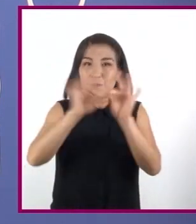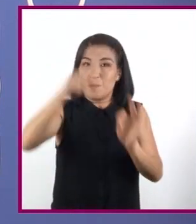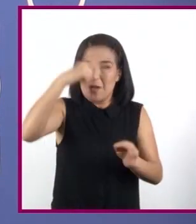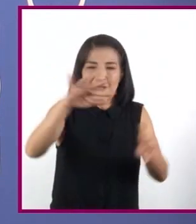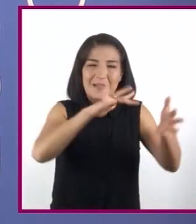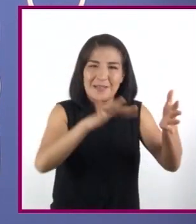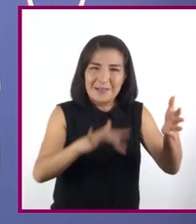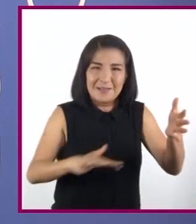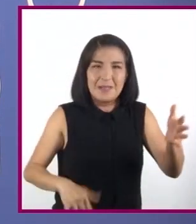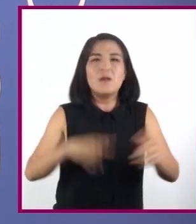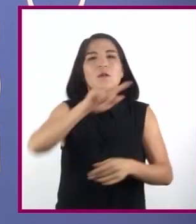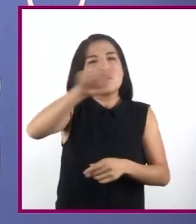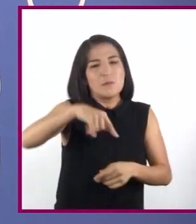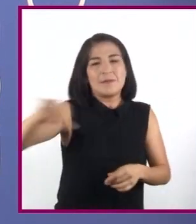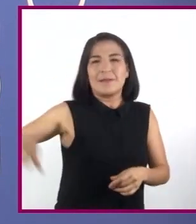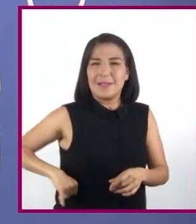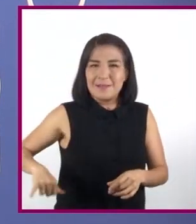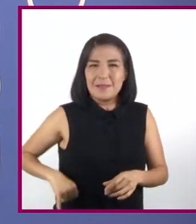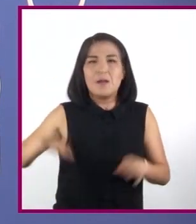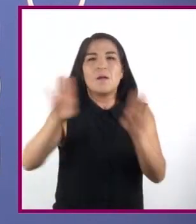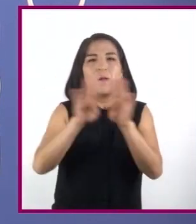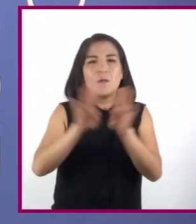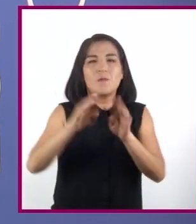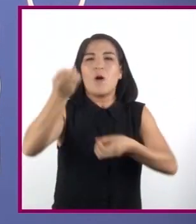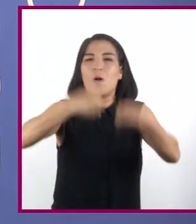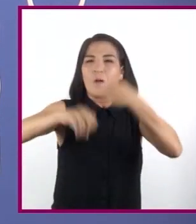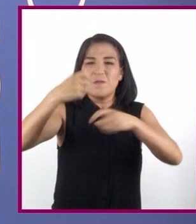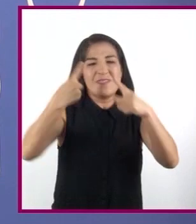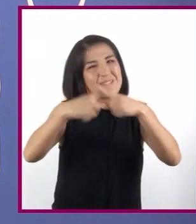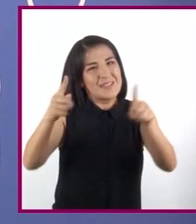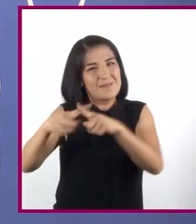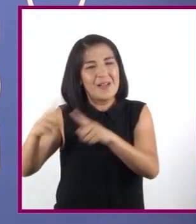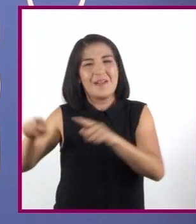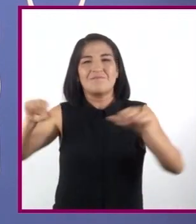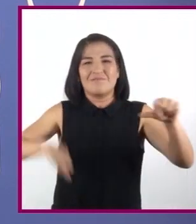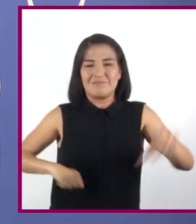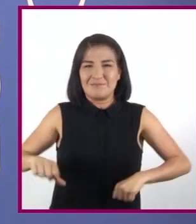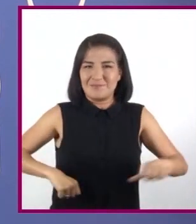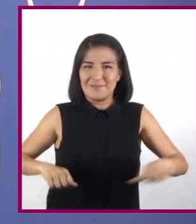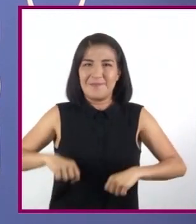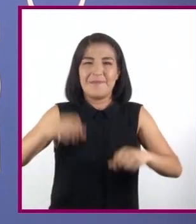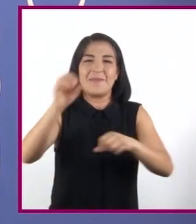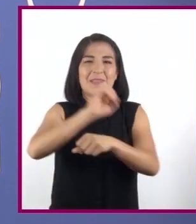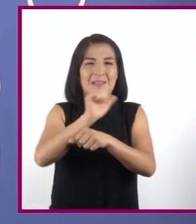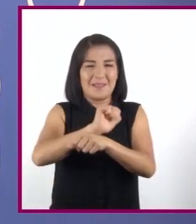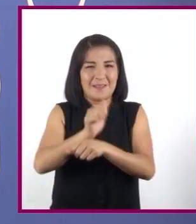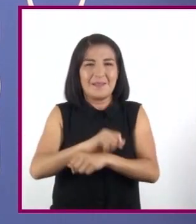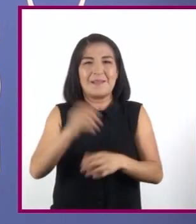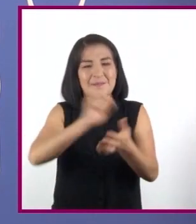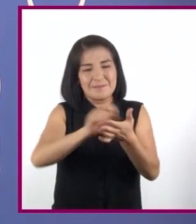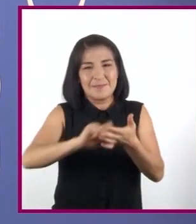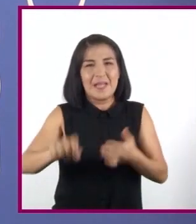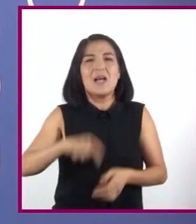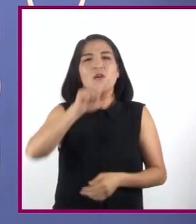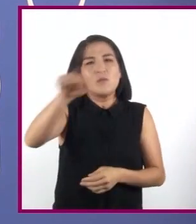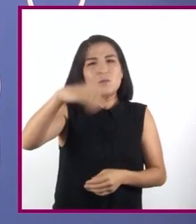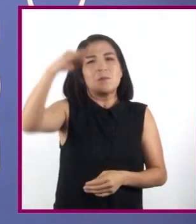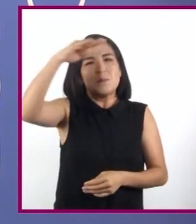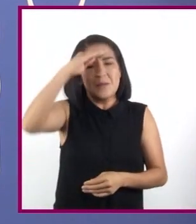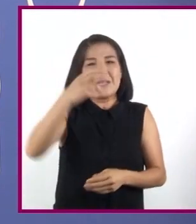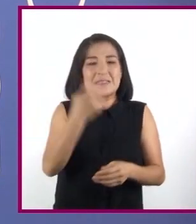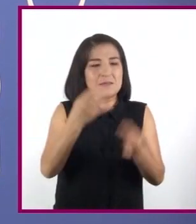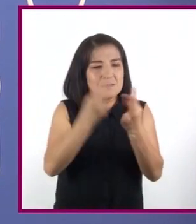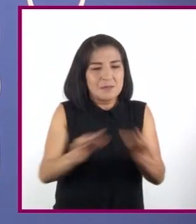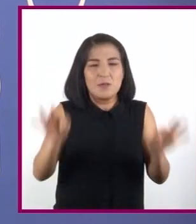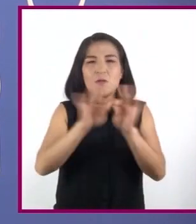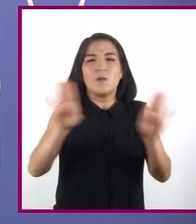la intención de que se interesen por las obras de diferentes autores. Recuerden que el conocimiento es parte fundamental de la